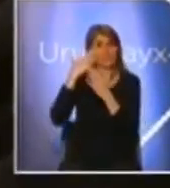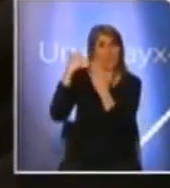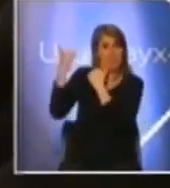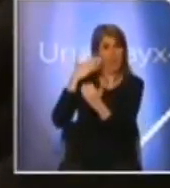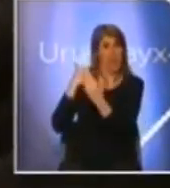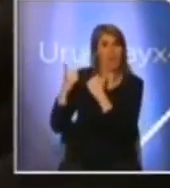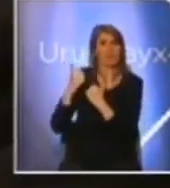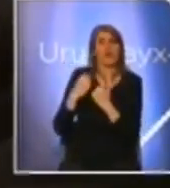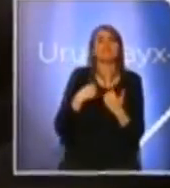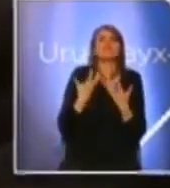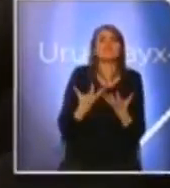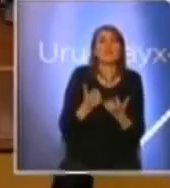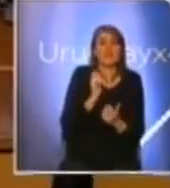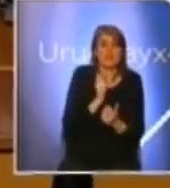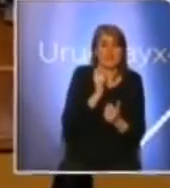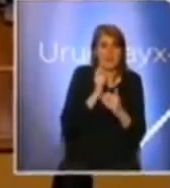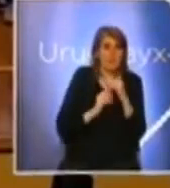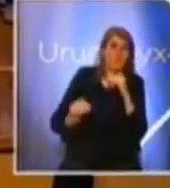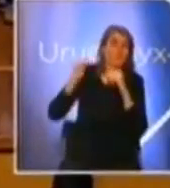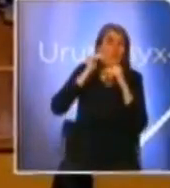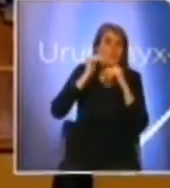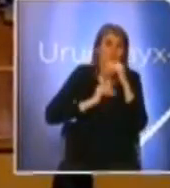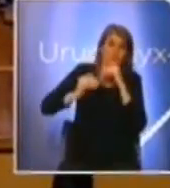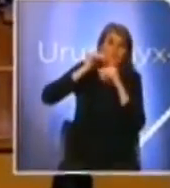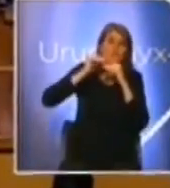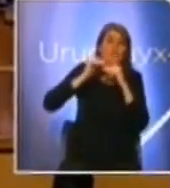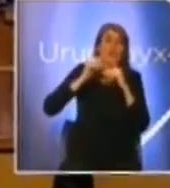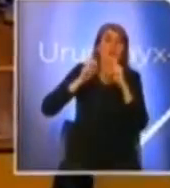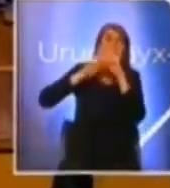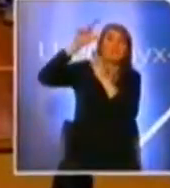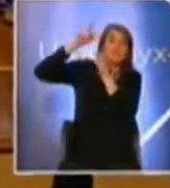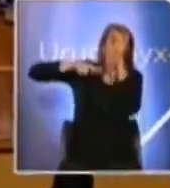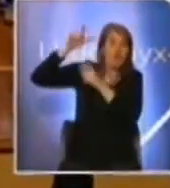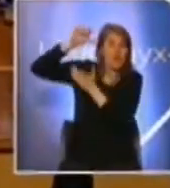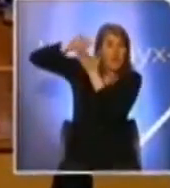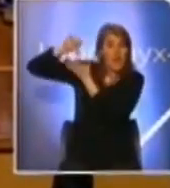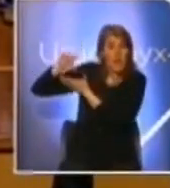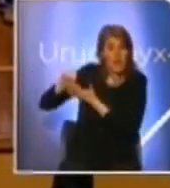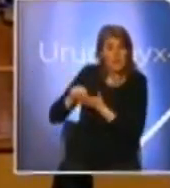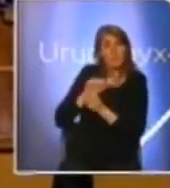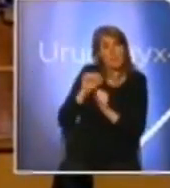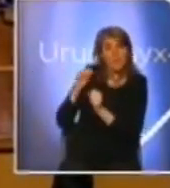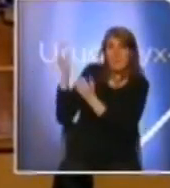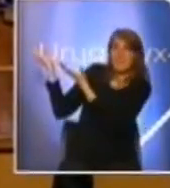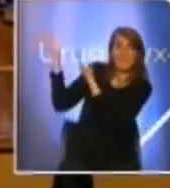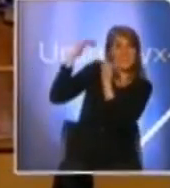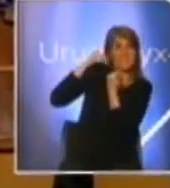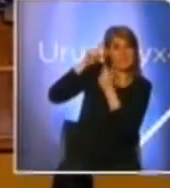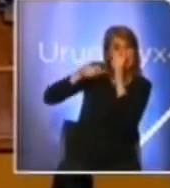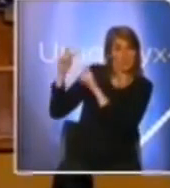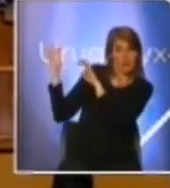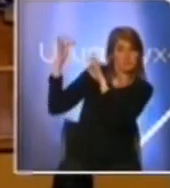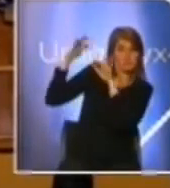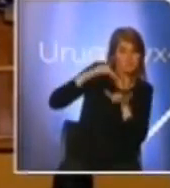de postdoctorado, ya es el segundo año que lo hace, para gente que está afuera y quiere hacer su postdoctorado aquí en Uruguay, es